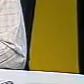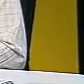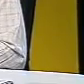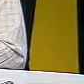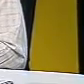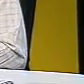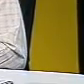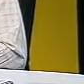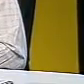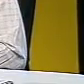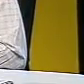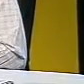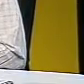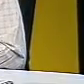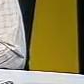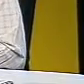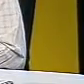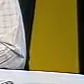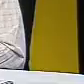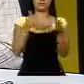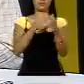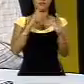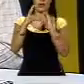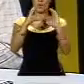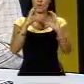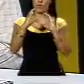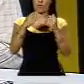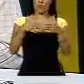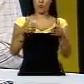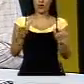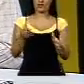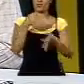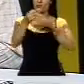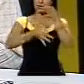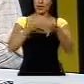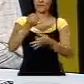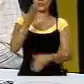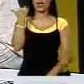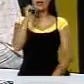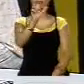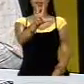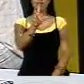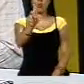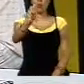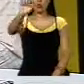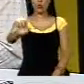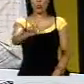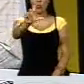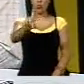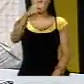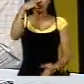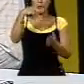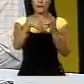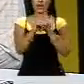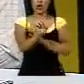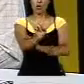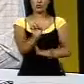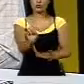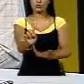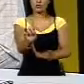que busca amedrentar a los comunicadores populares. Yo no diría un sector del pueblo, yo diría que es un sector de,